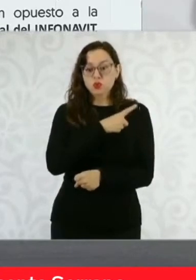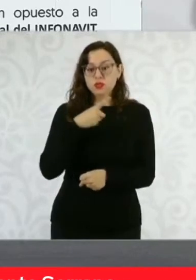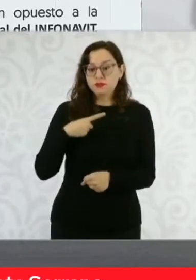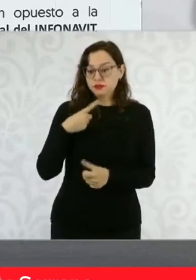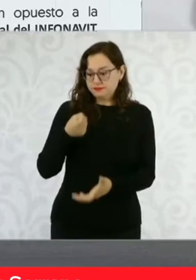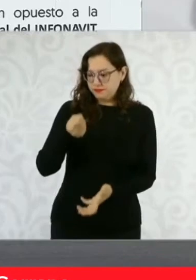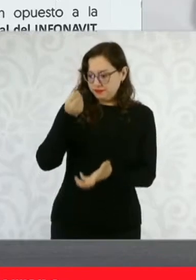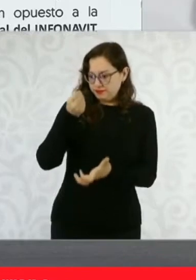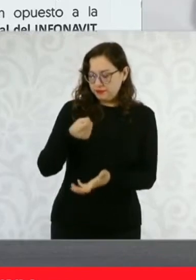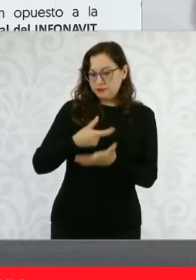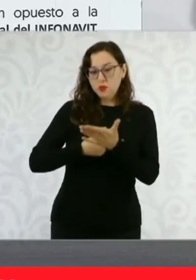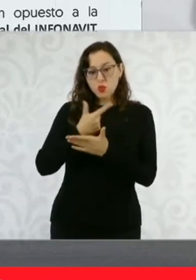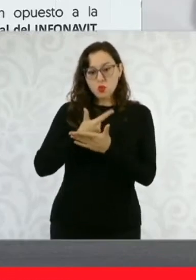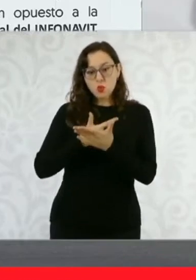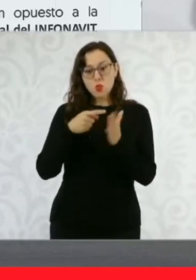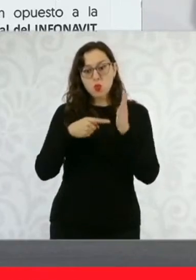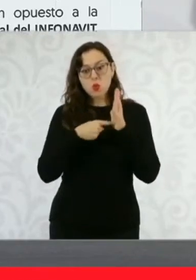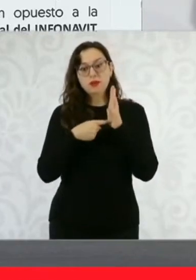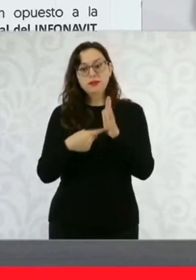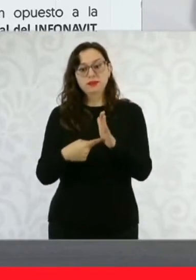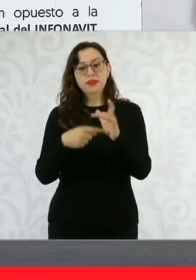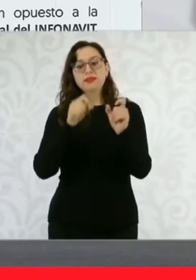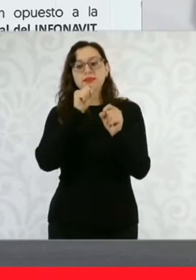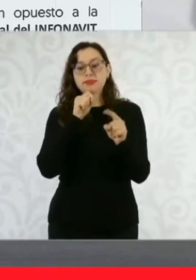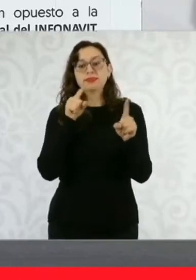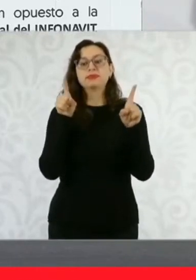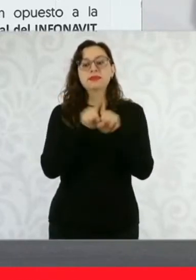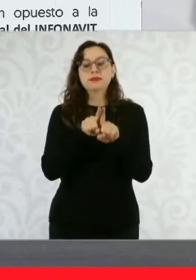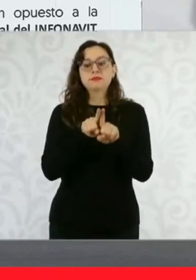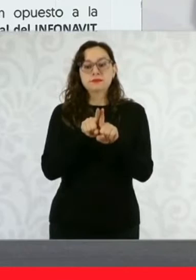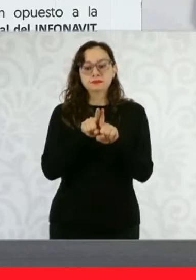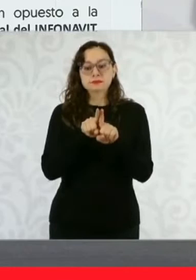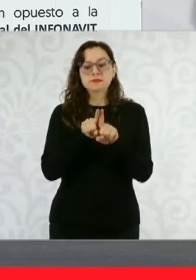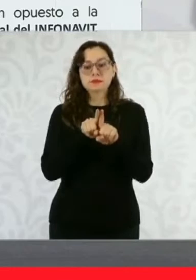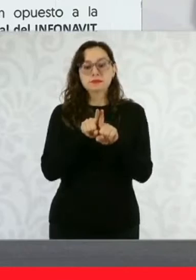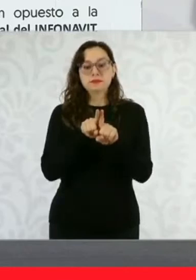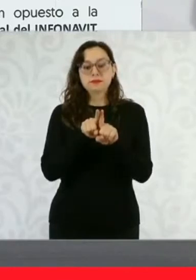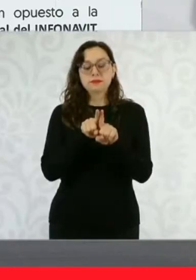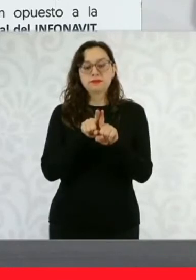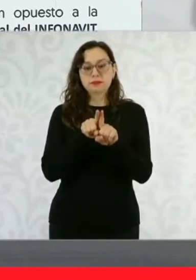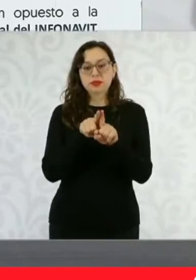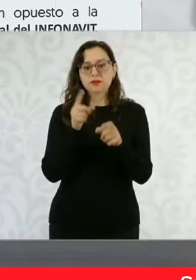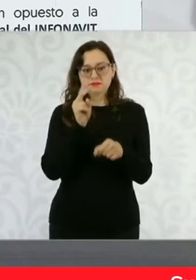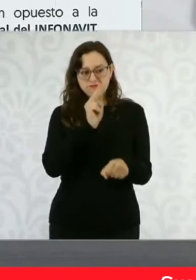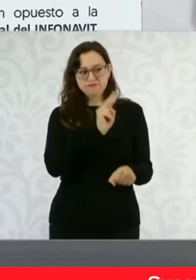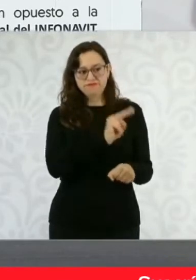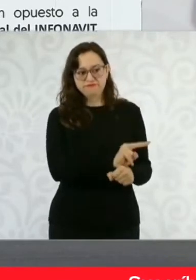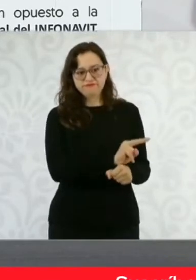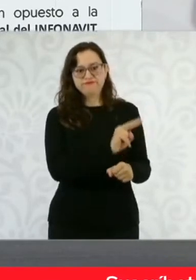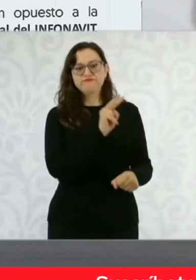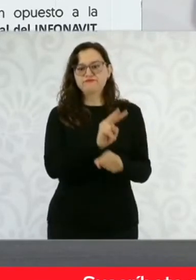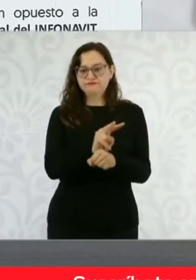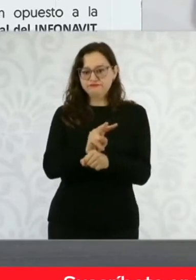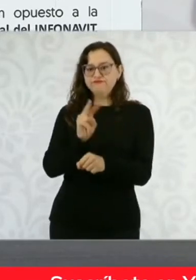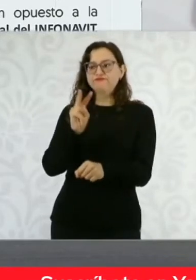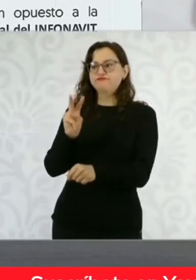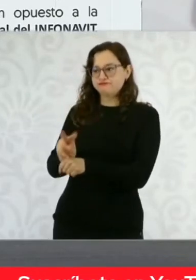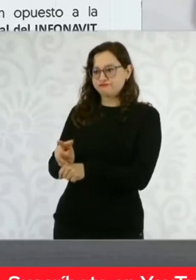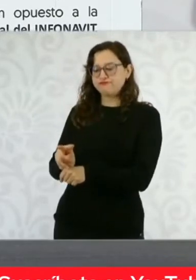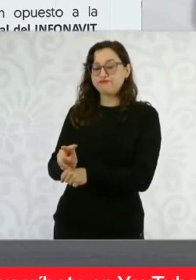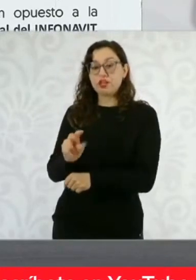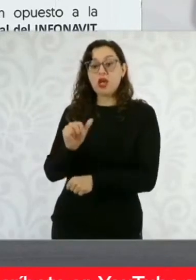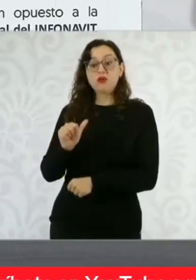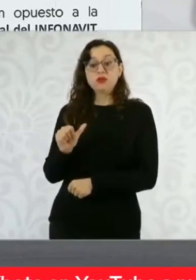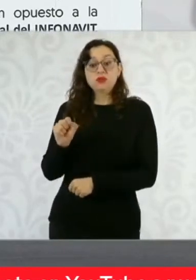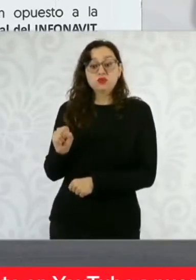de los recursos, sino que permitirá, como hoy no sucede, la fiscalización por parte de la